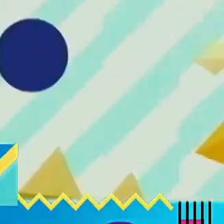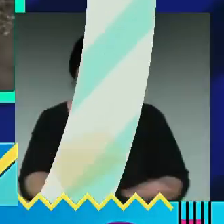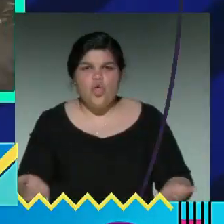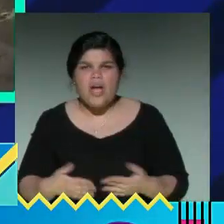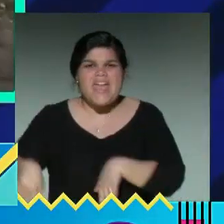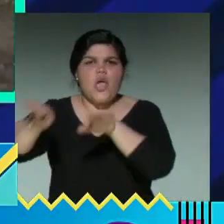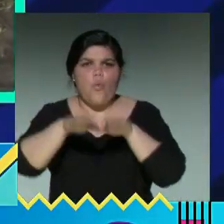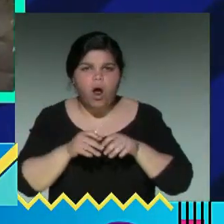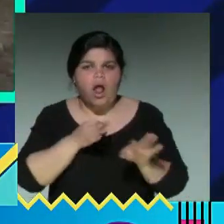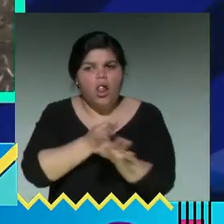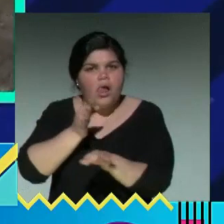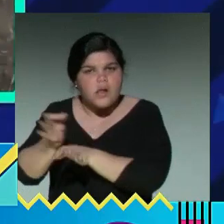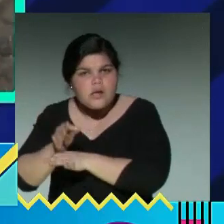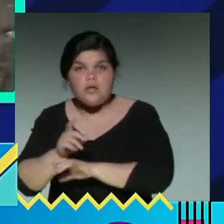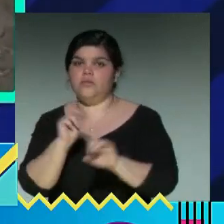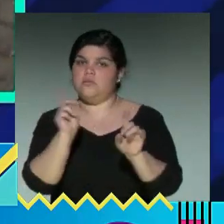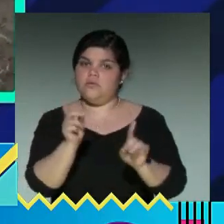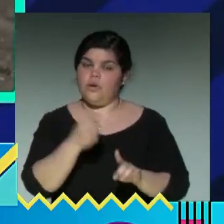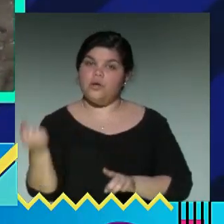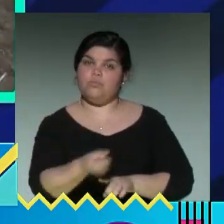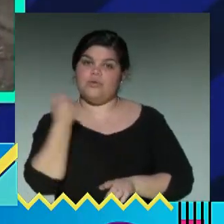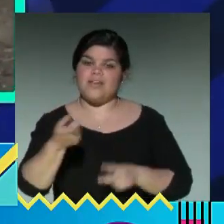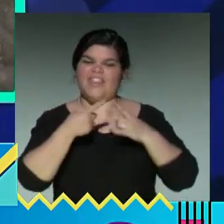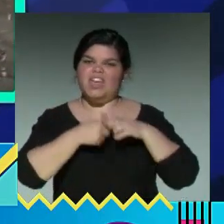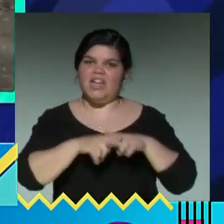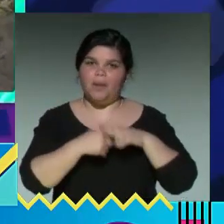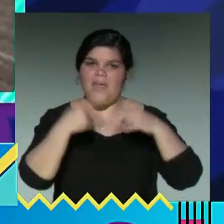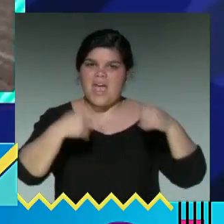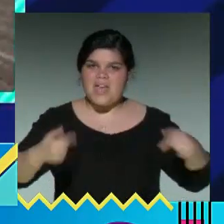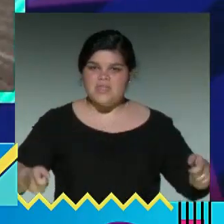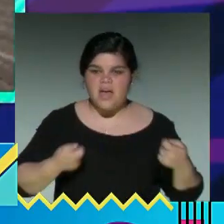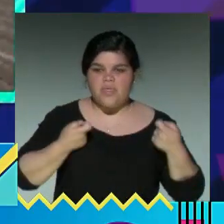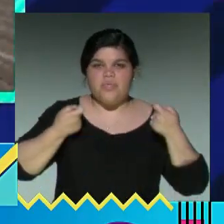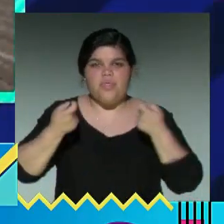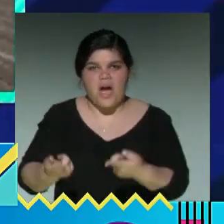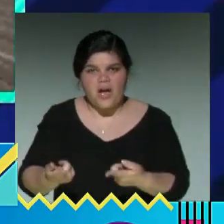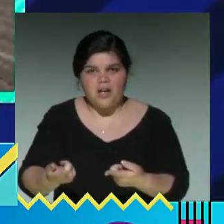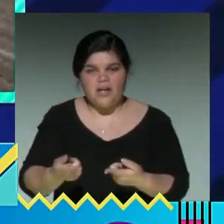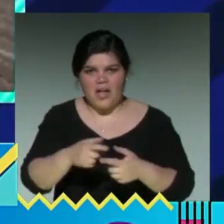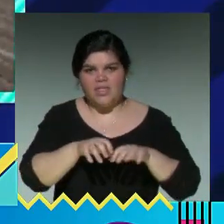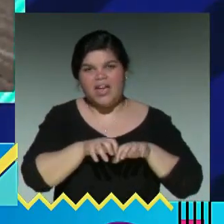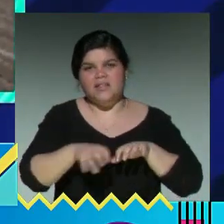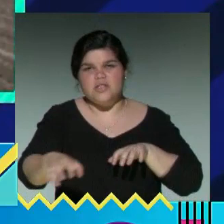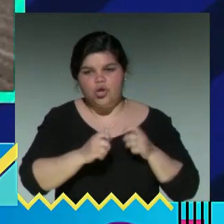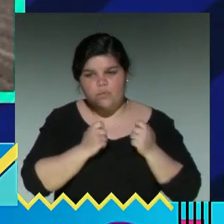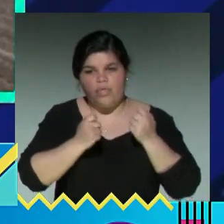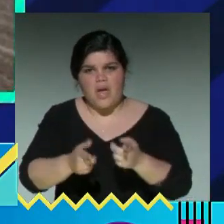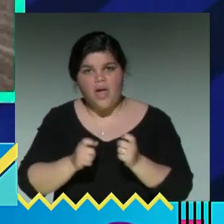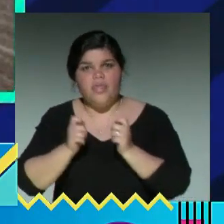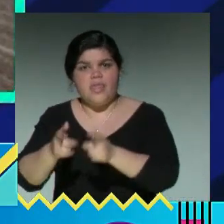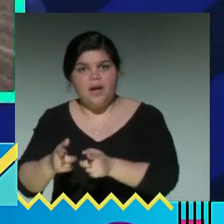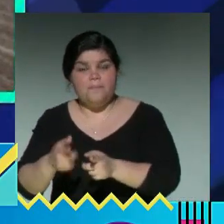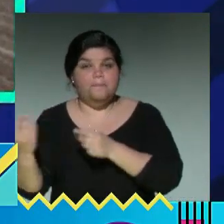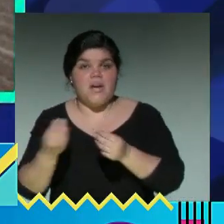el desafío está en poder generar instrumentos de extensión, instrumentos de políticas de extensión que reflejen